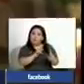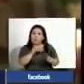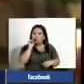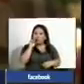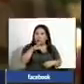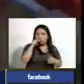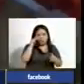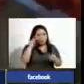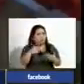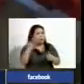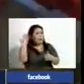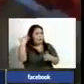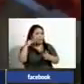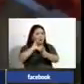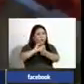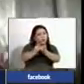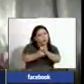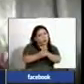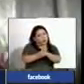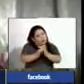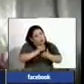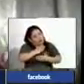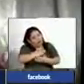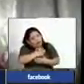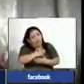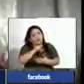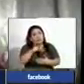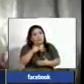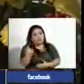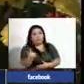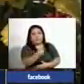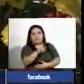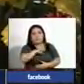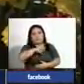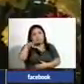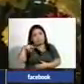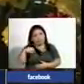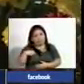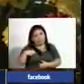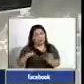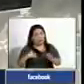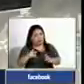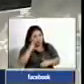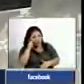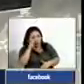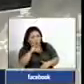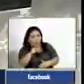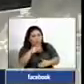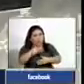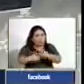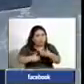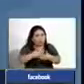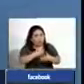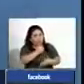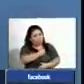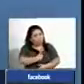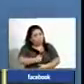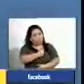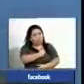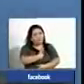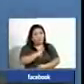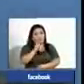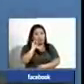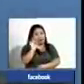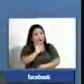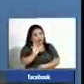los patrones culturales y sentimentales de los familiares de la víctima para enfrentar el proceso de duelo.